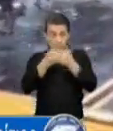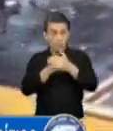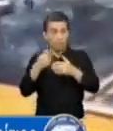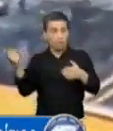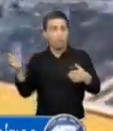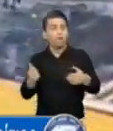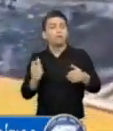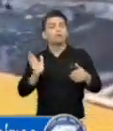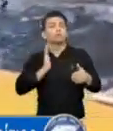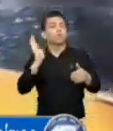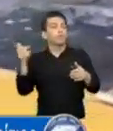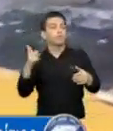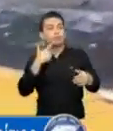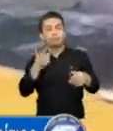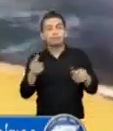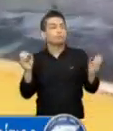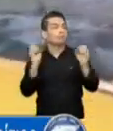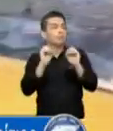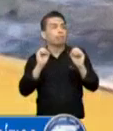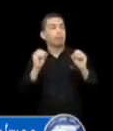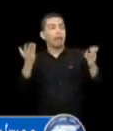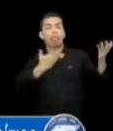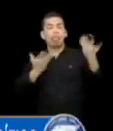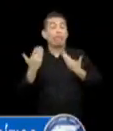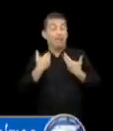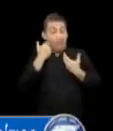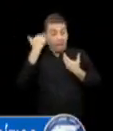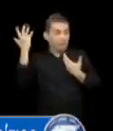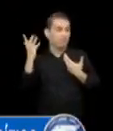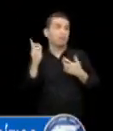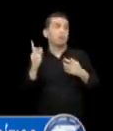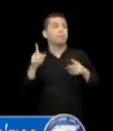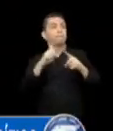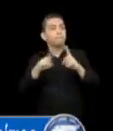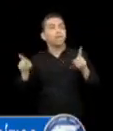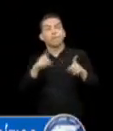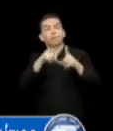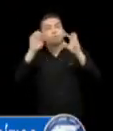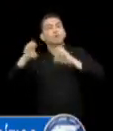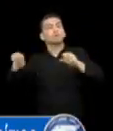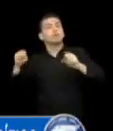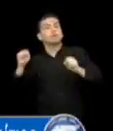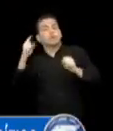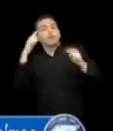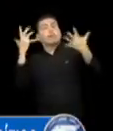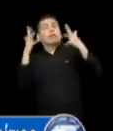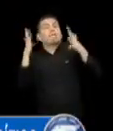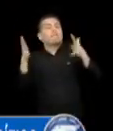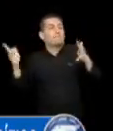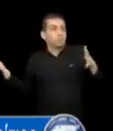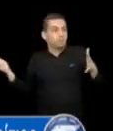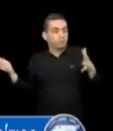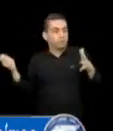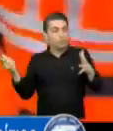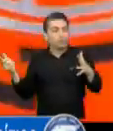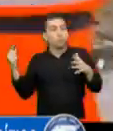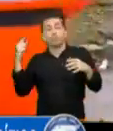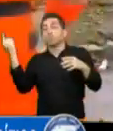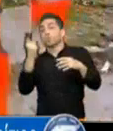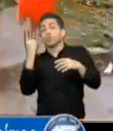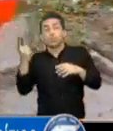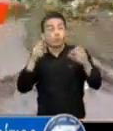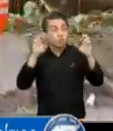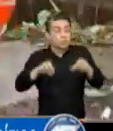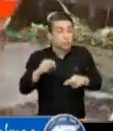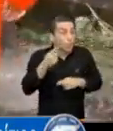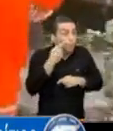autoridades indican que no hubo heridos de gravedad, aunque los pasajeros sufrieron crisis nerviosa. Algunos curiosos también relataron que el